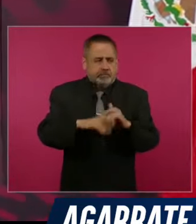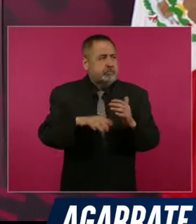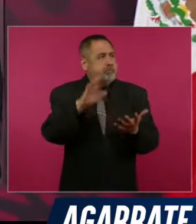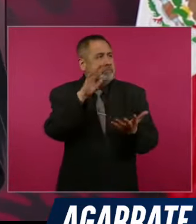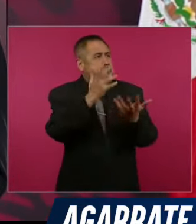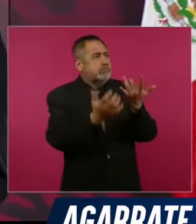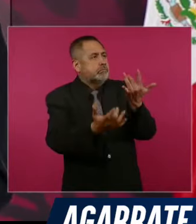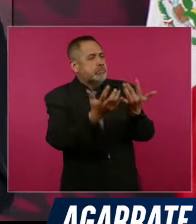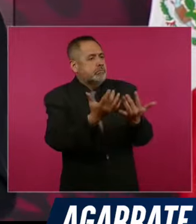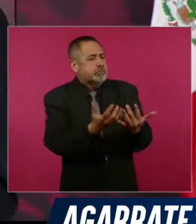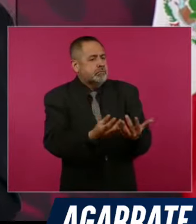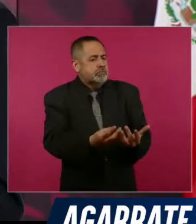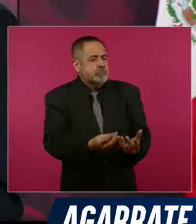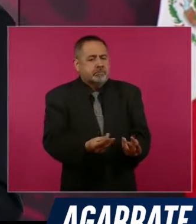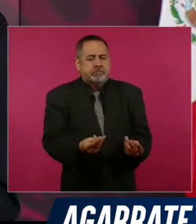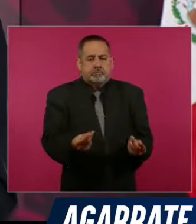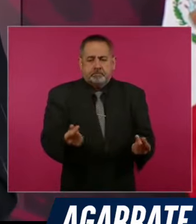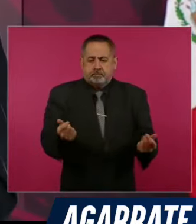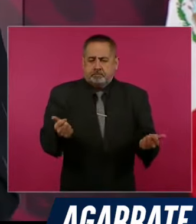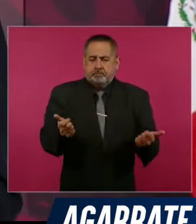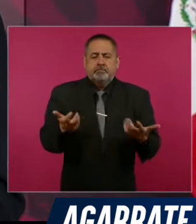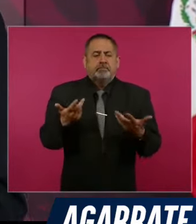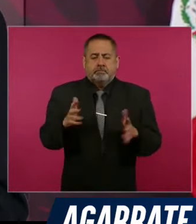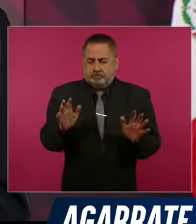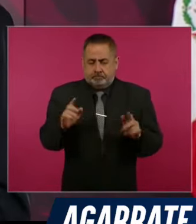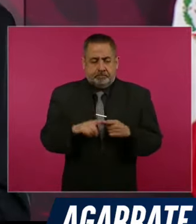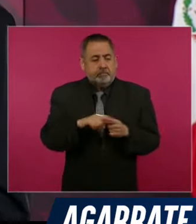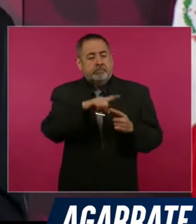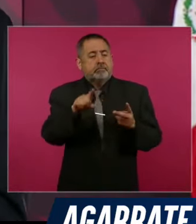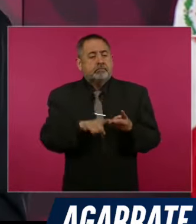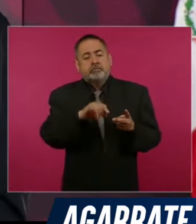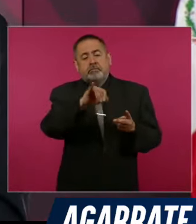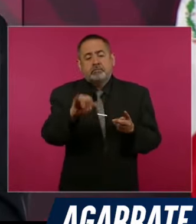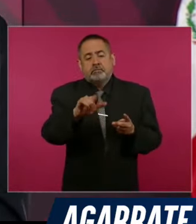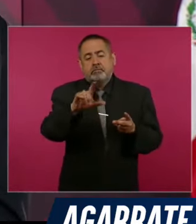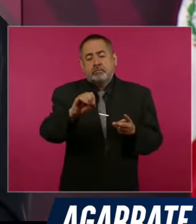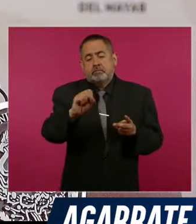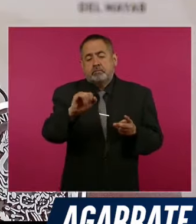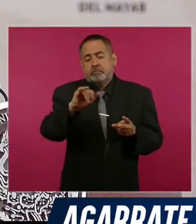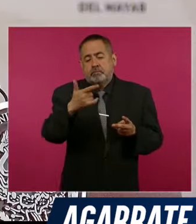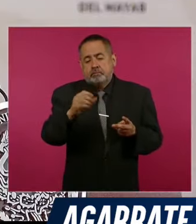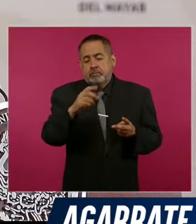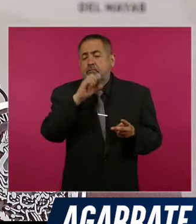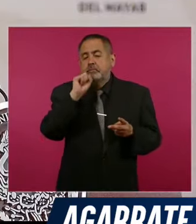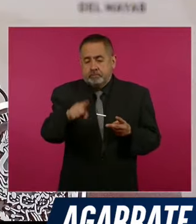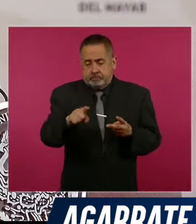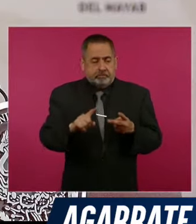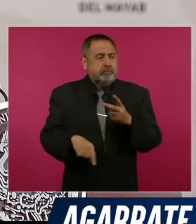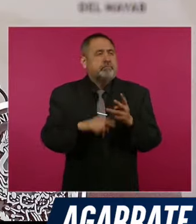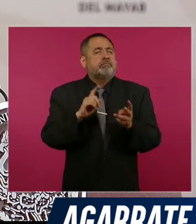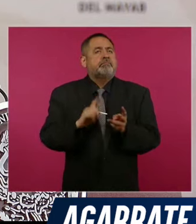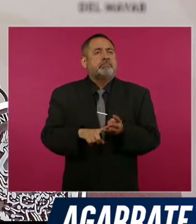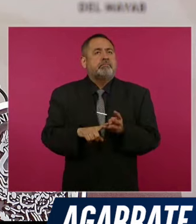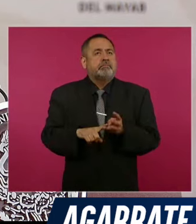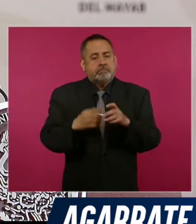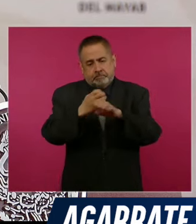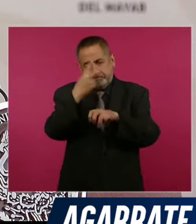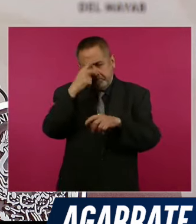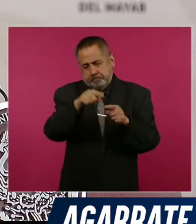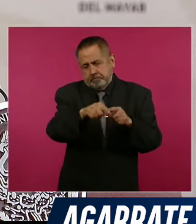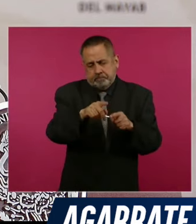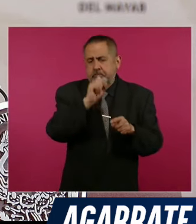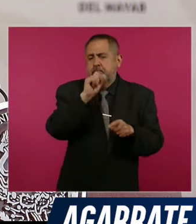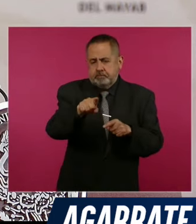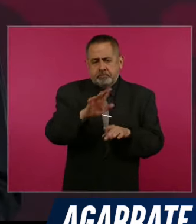este controlado el de jilocingo también gingo el estado de